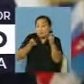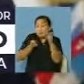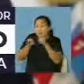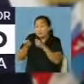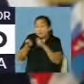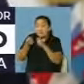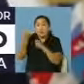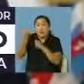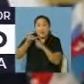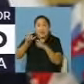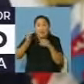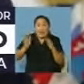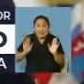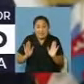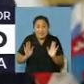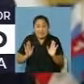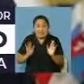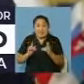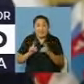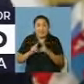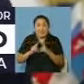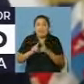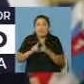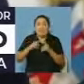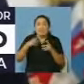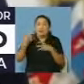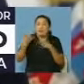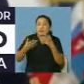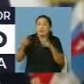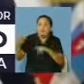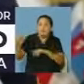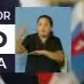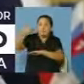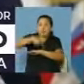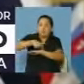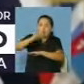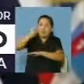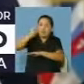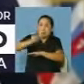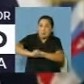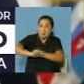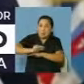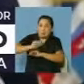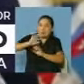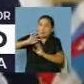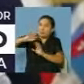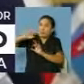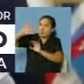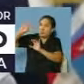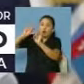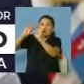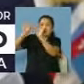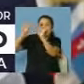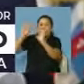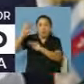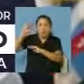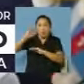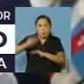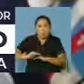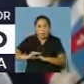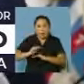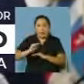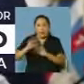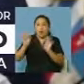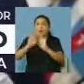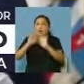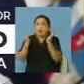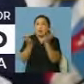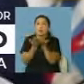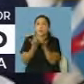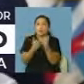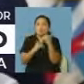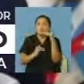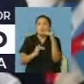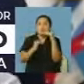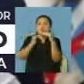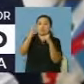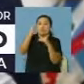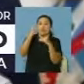desde allí quemar menos combustible, menos emisiones de carbono y menos calentamiento